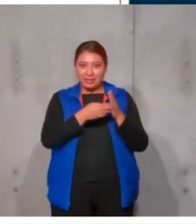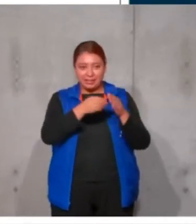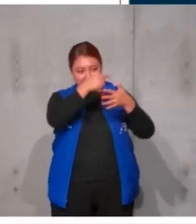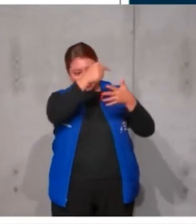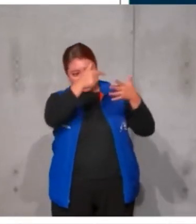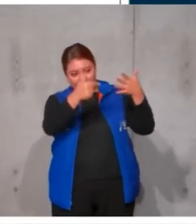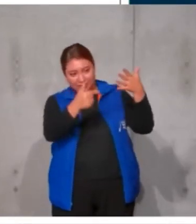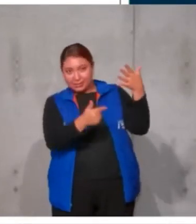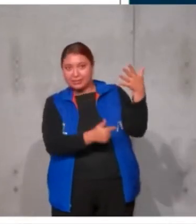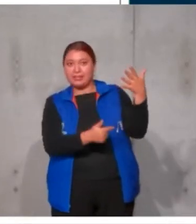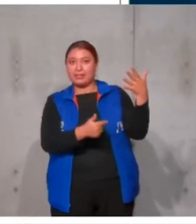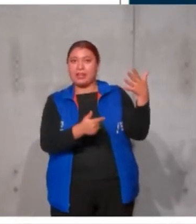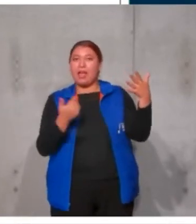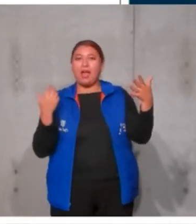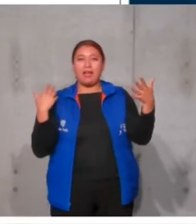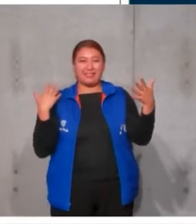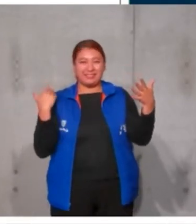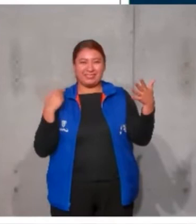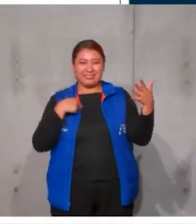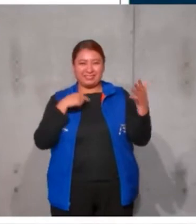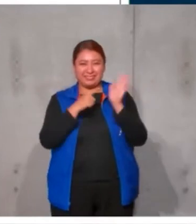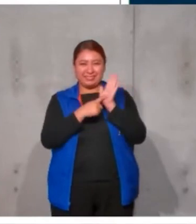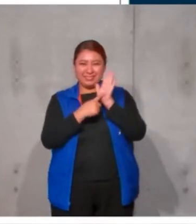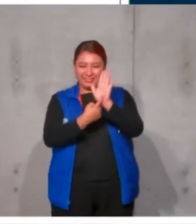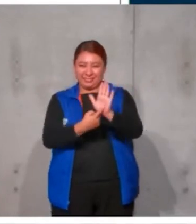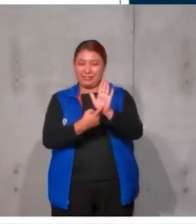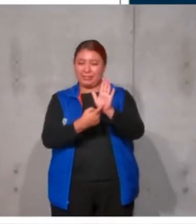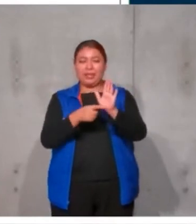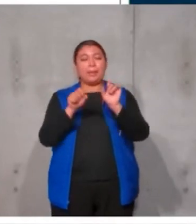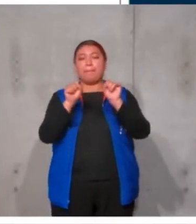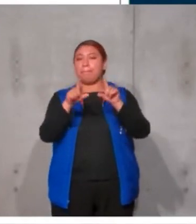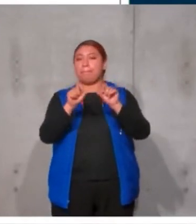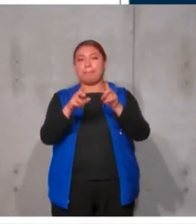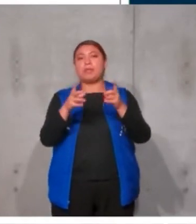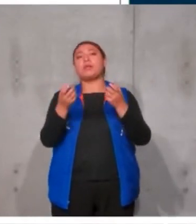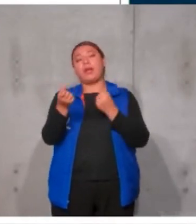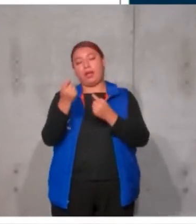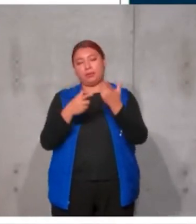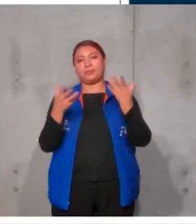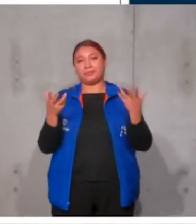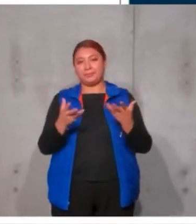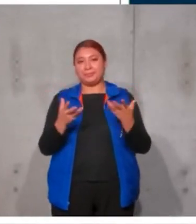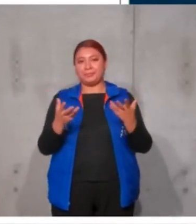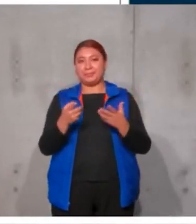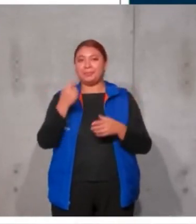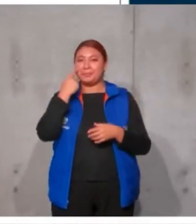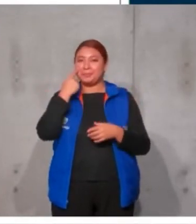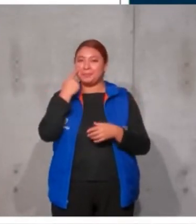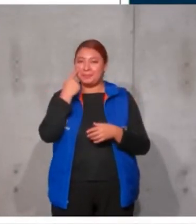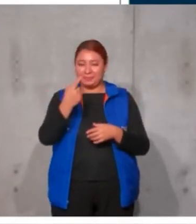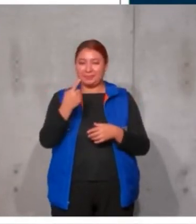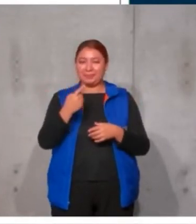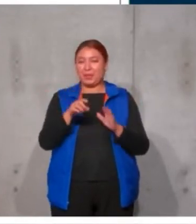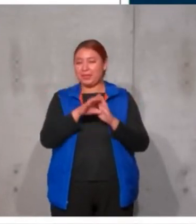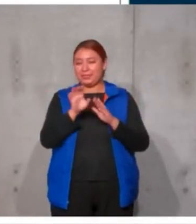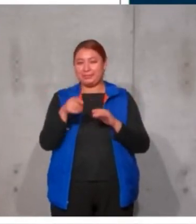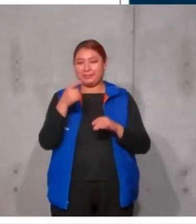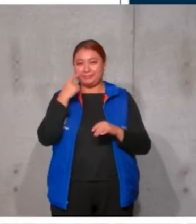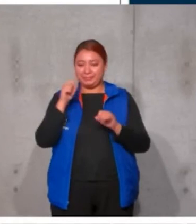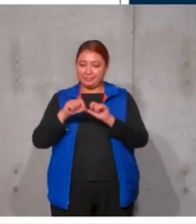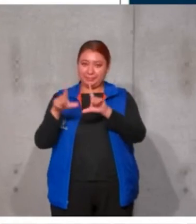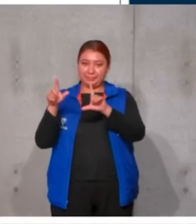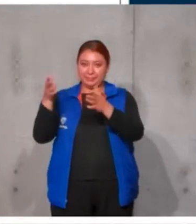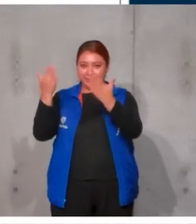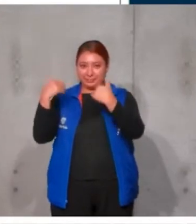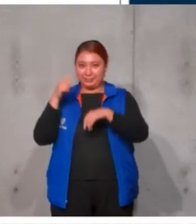matriz. Hay algunas que las hacen como la que yo les mostré anteriormente, pero vamos a ver